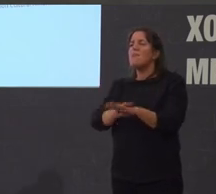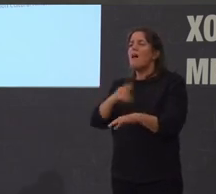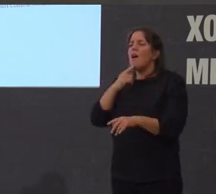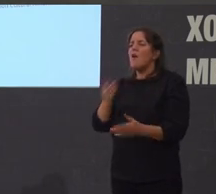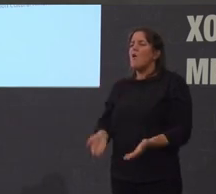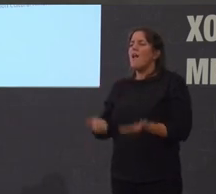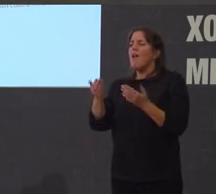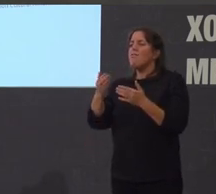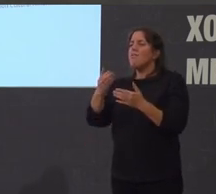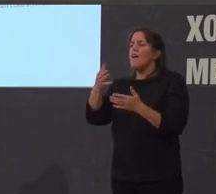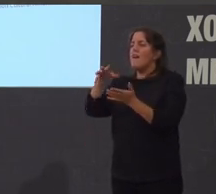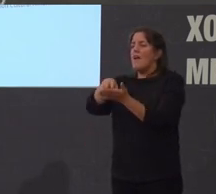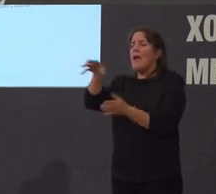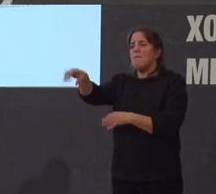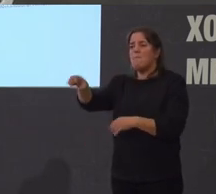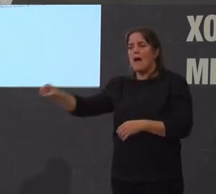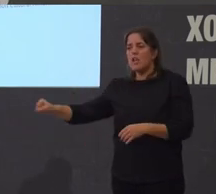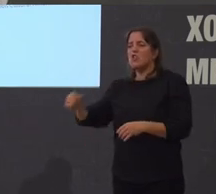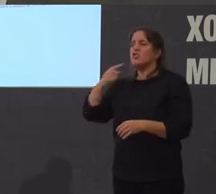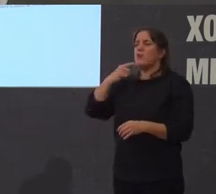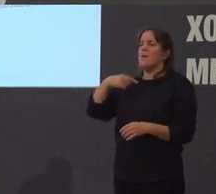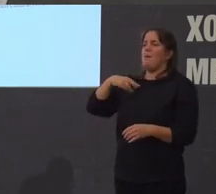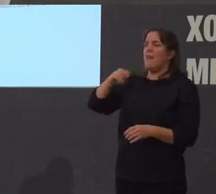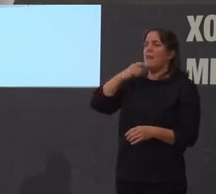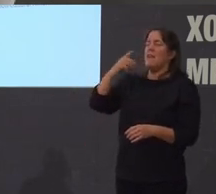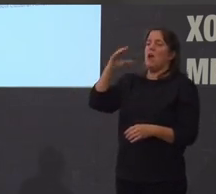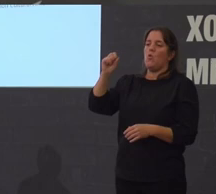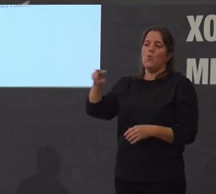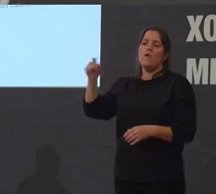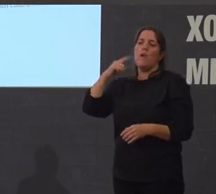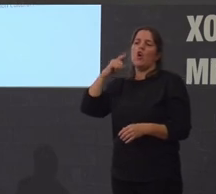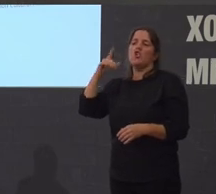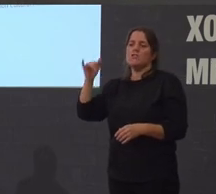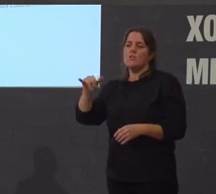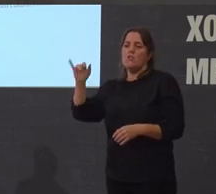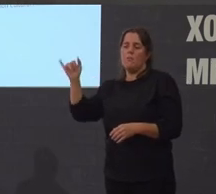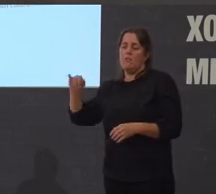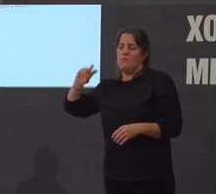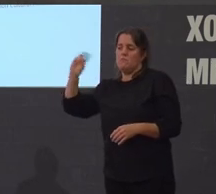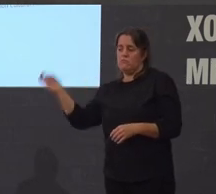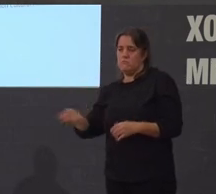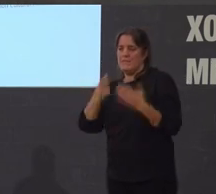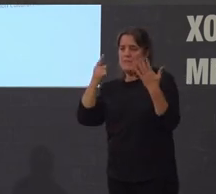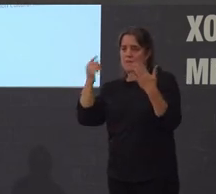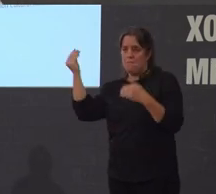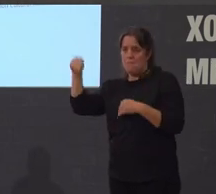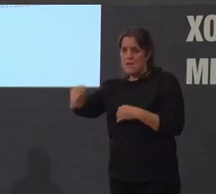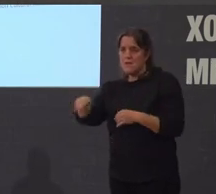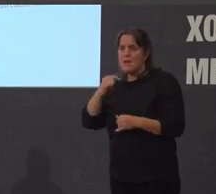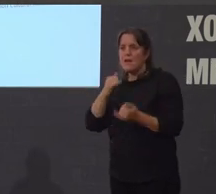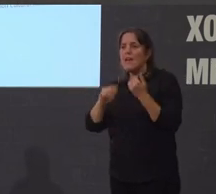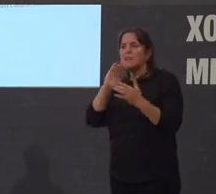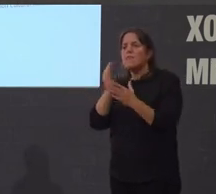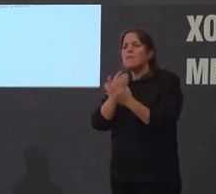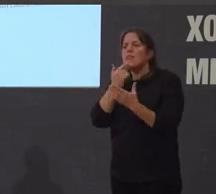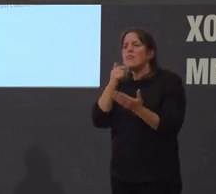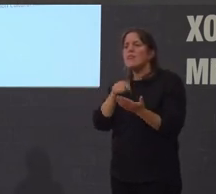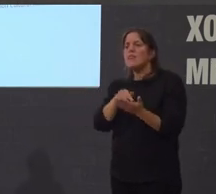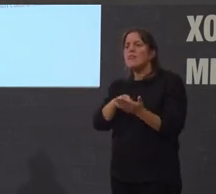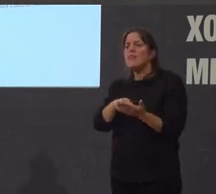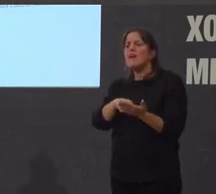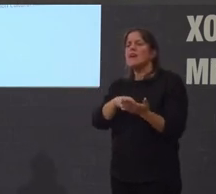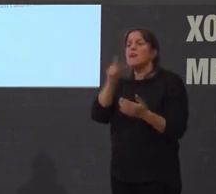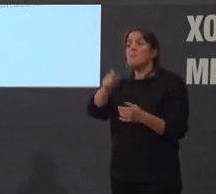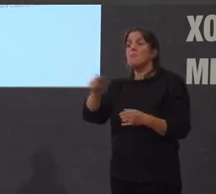a claudio magdalena albino sánchez josé acuña constantino gómez y seis más que no expediente de que